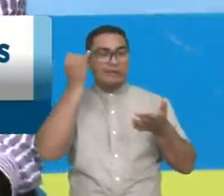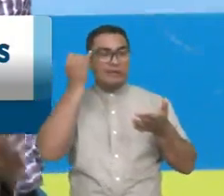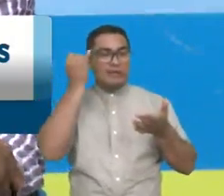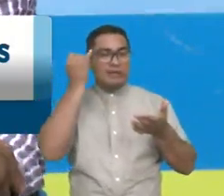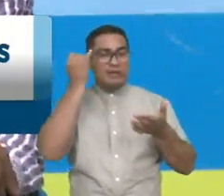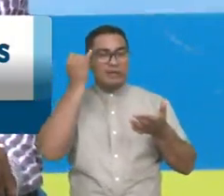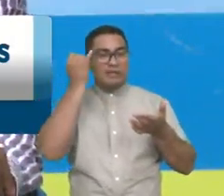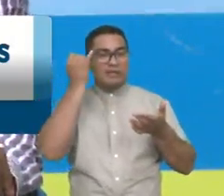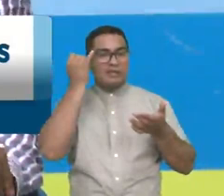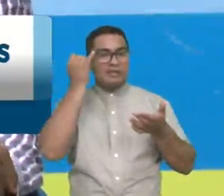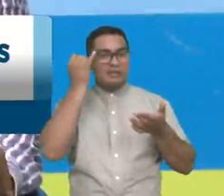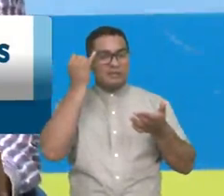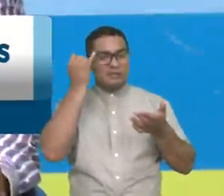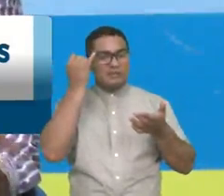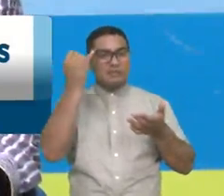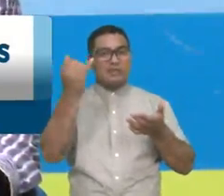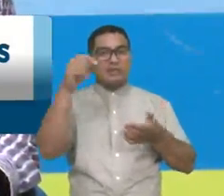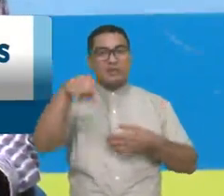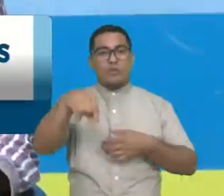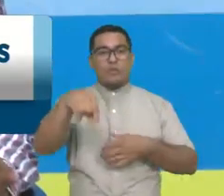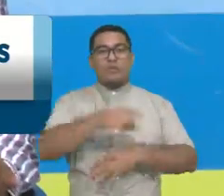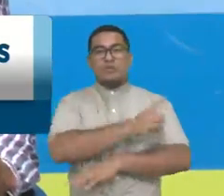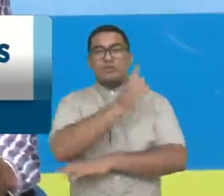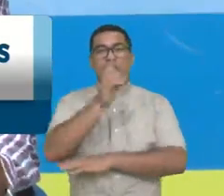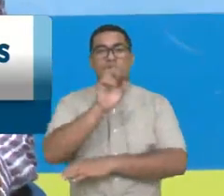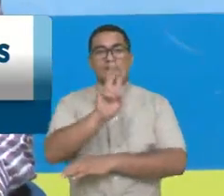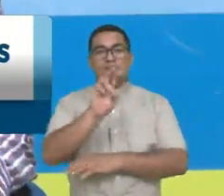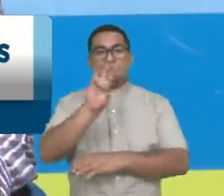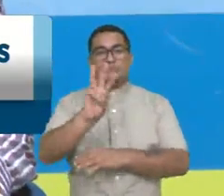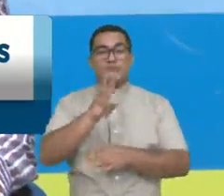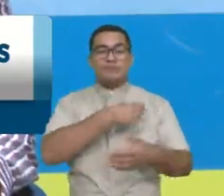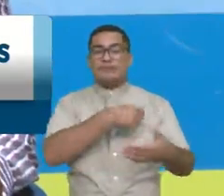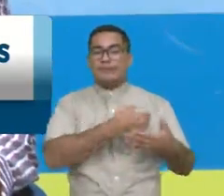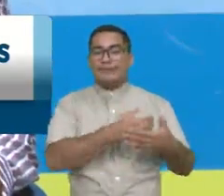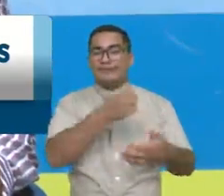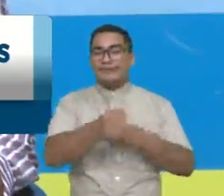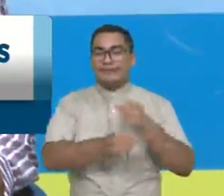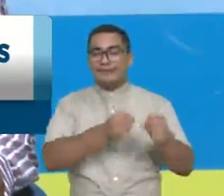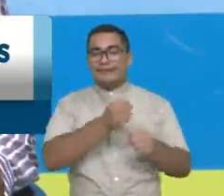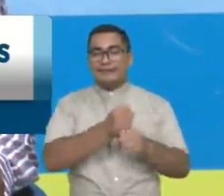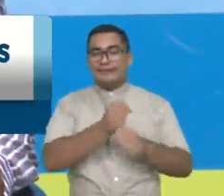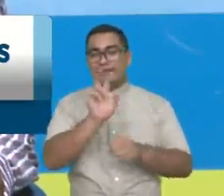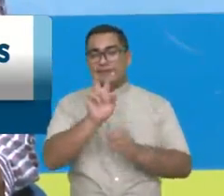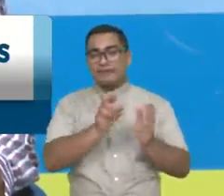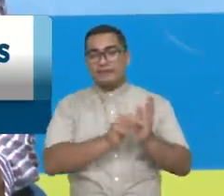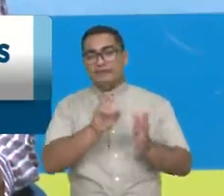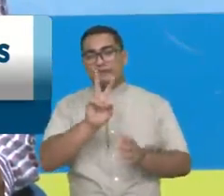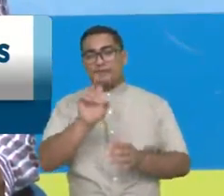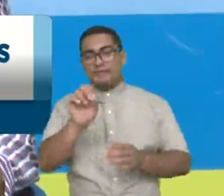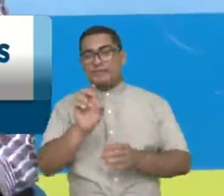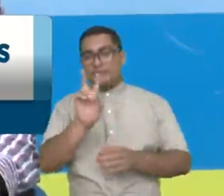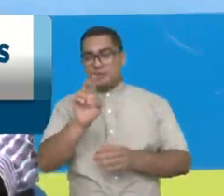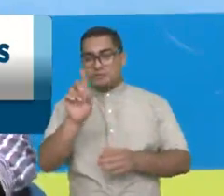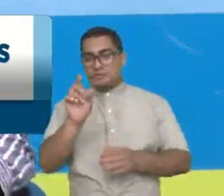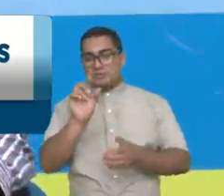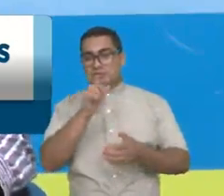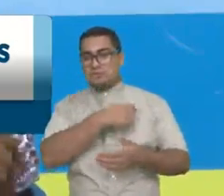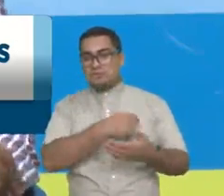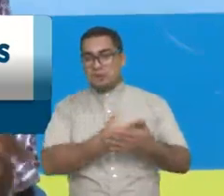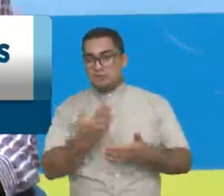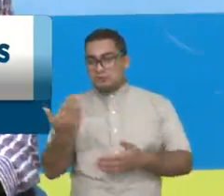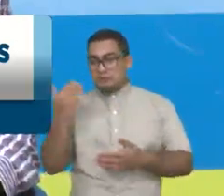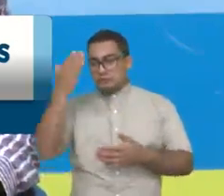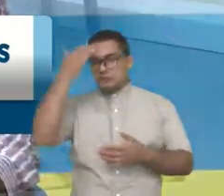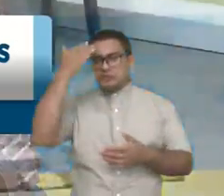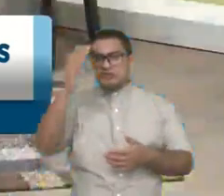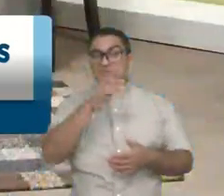hoy estamos a 23 de marzo del año 2020. Fue creada el 21 de marzo. ¿Cómo vamos a creerle una